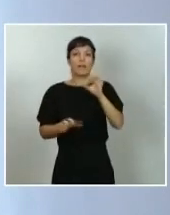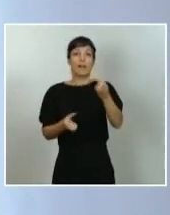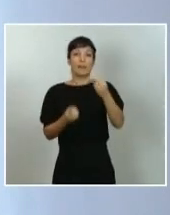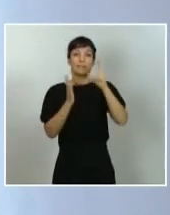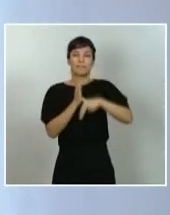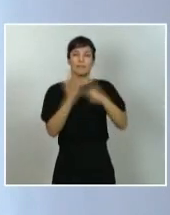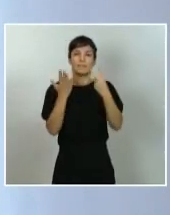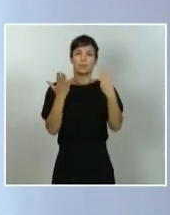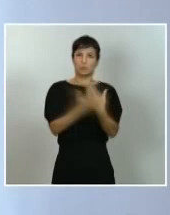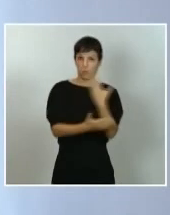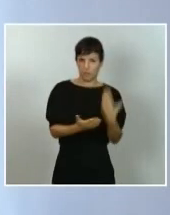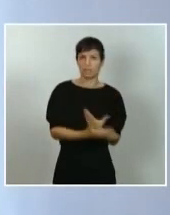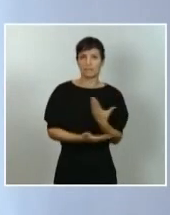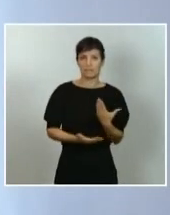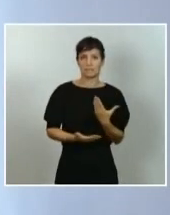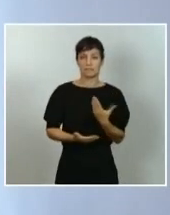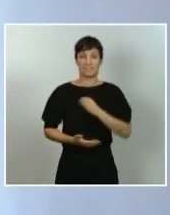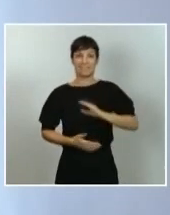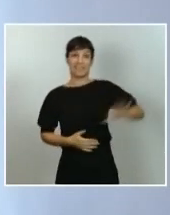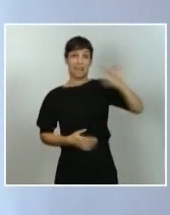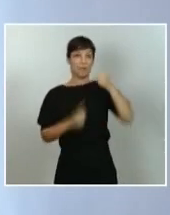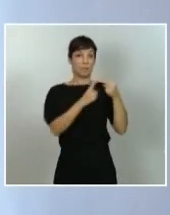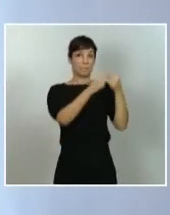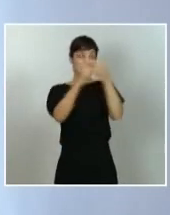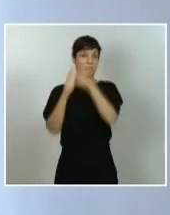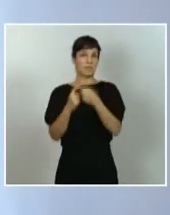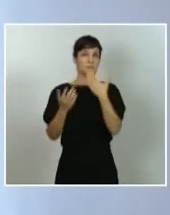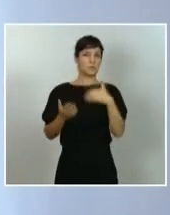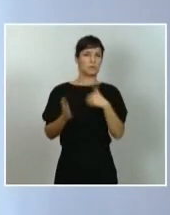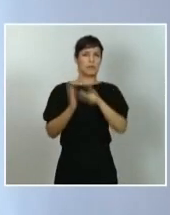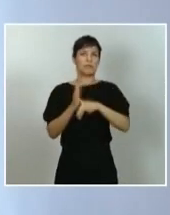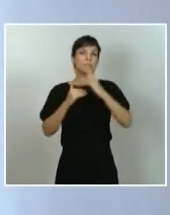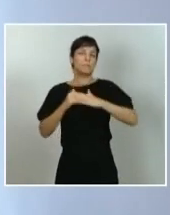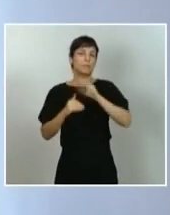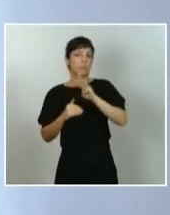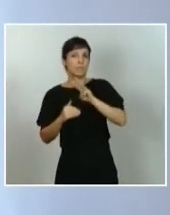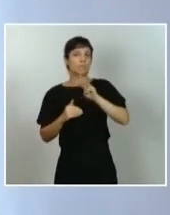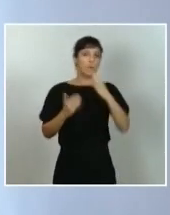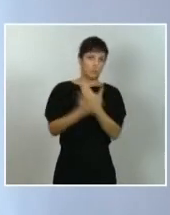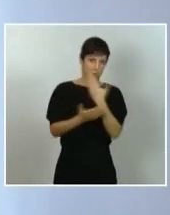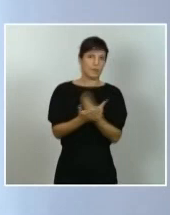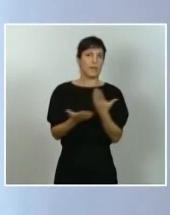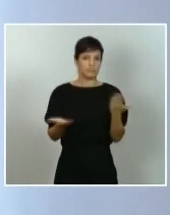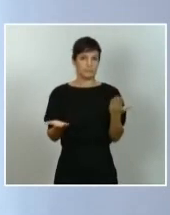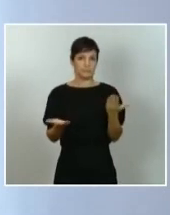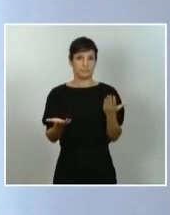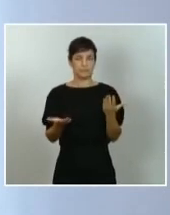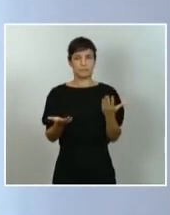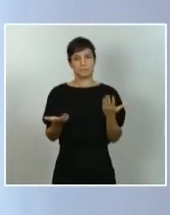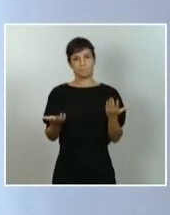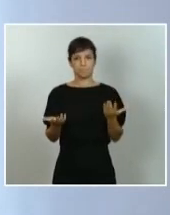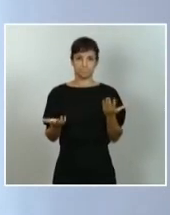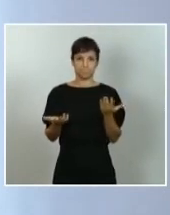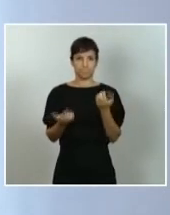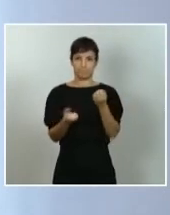aparecer, sabemos que en 2 semanas ahí va a haber un foco. En los rastreadores, que nos cansamos de decir que un rastreador cada